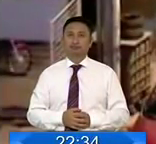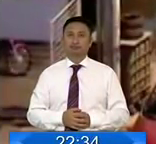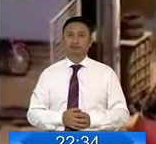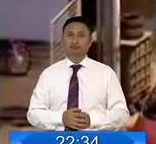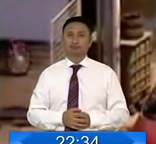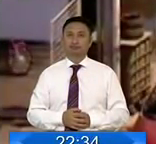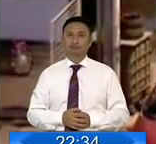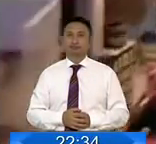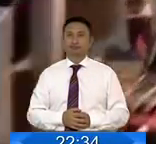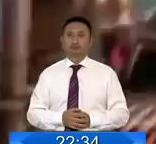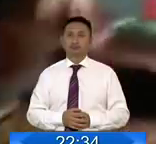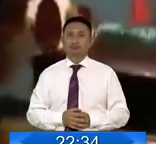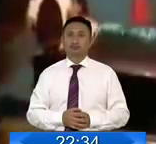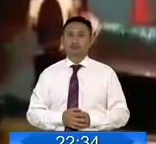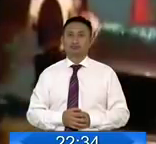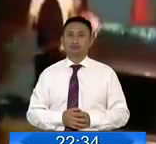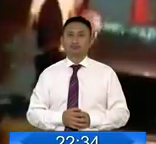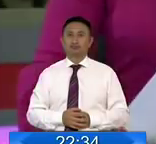Informó Julio César Sábado.